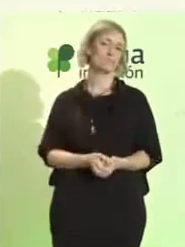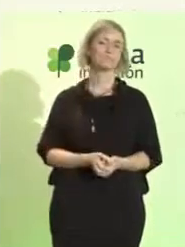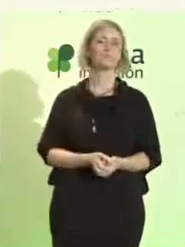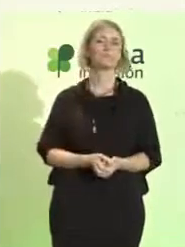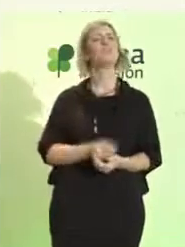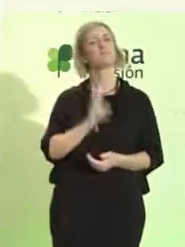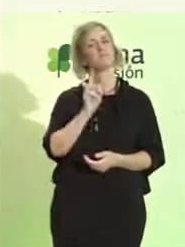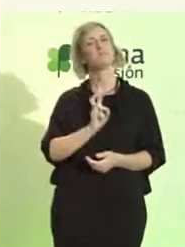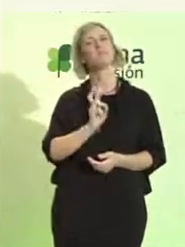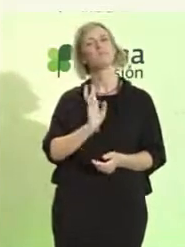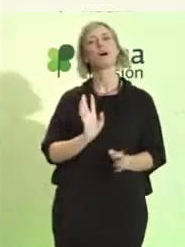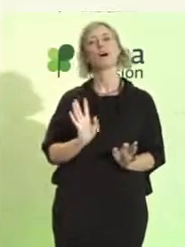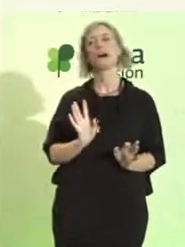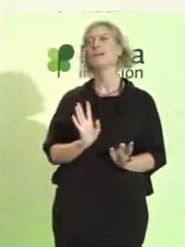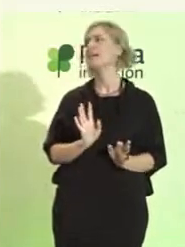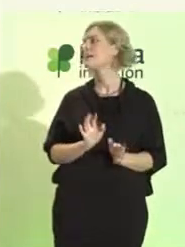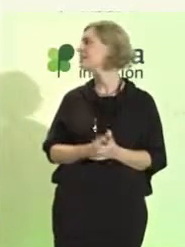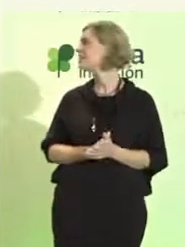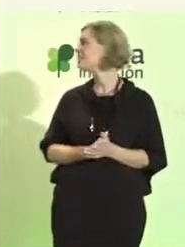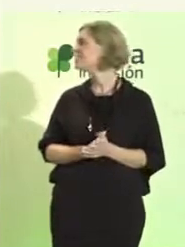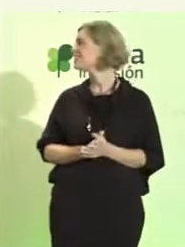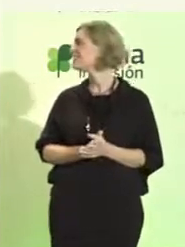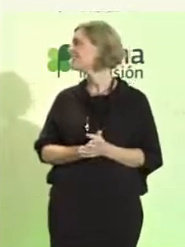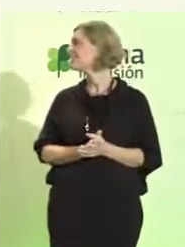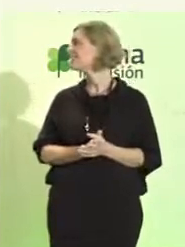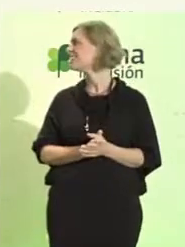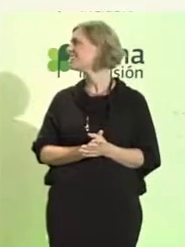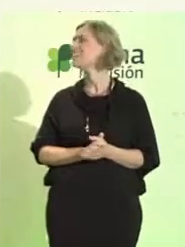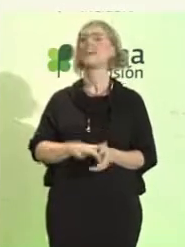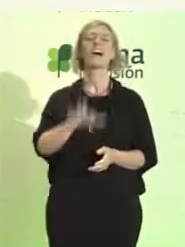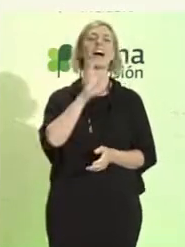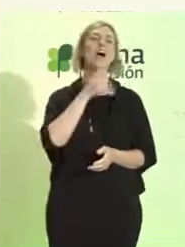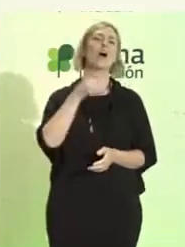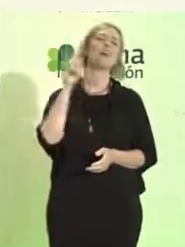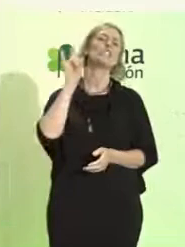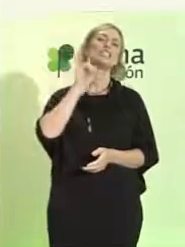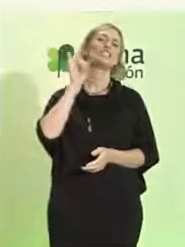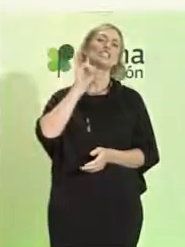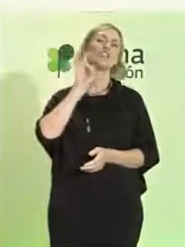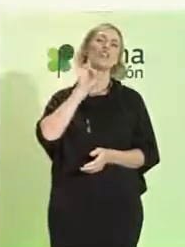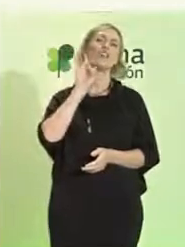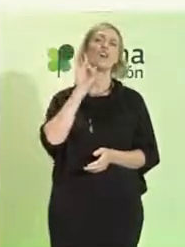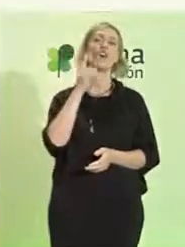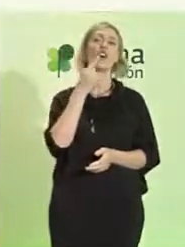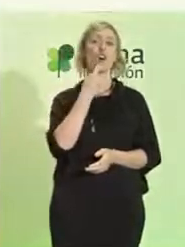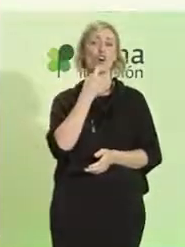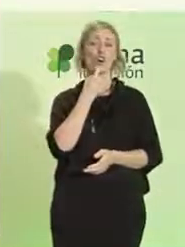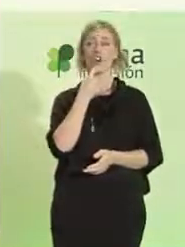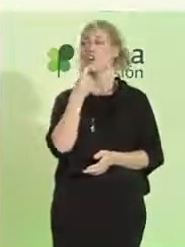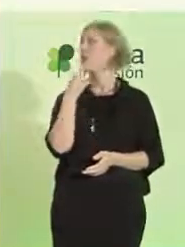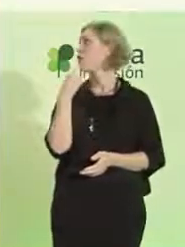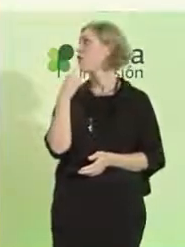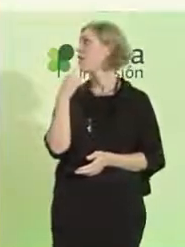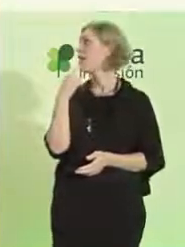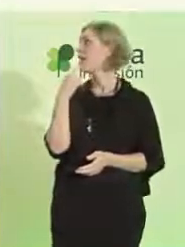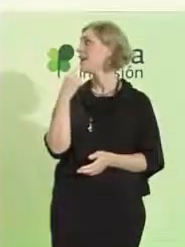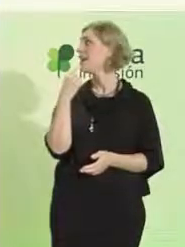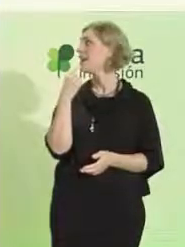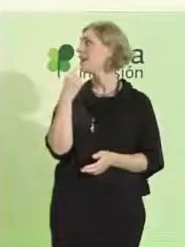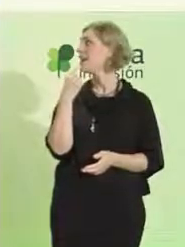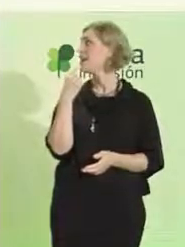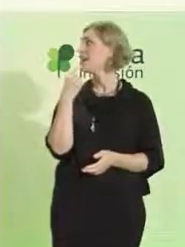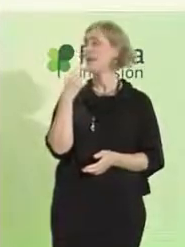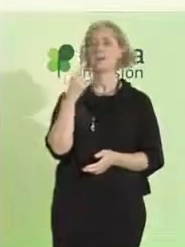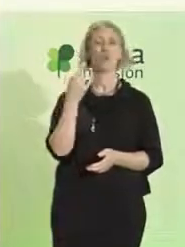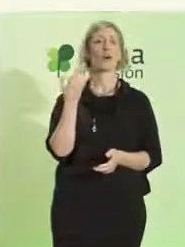¿Vale? Voy a mirar la chuleta para no dejar... Ahora vamos a hacer un sonido con la boca. ¿No vale abrir la boca? ¿Vale? Podemos utilizar todo